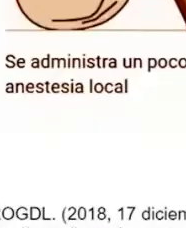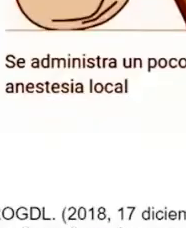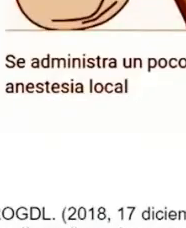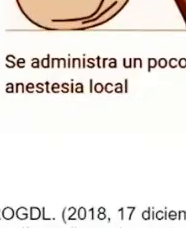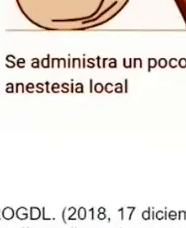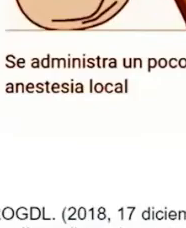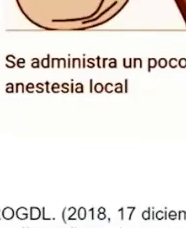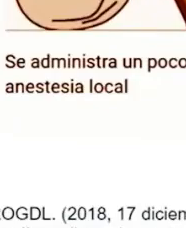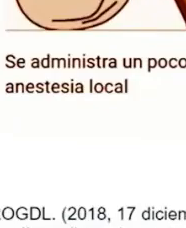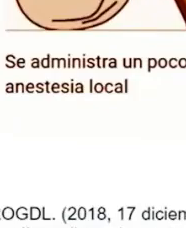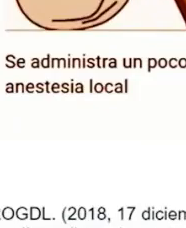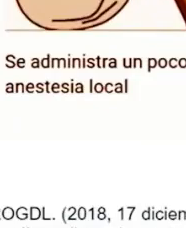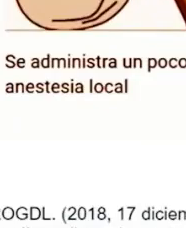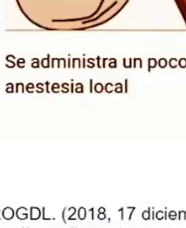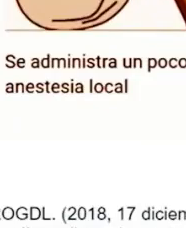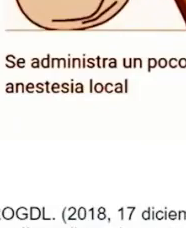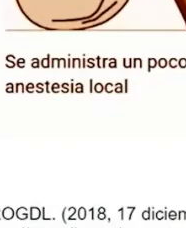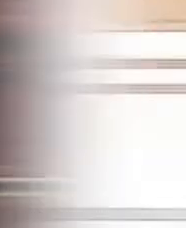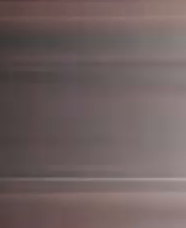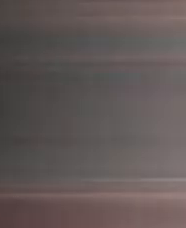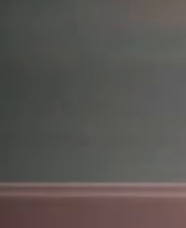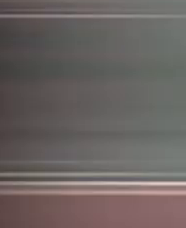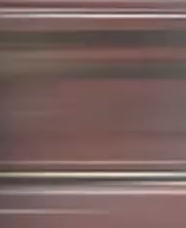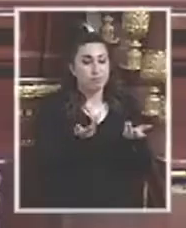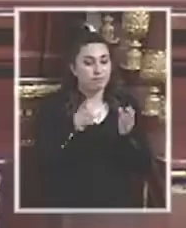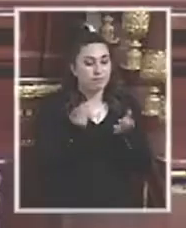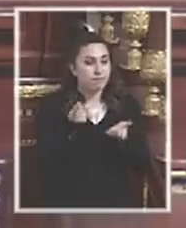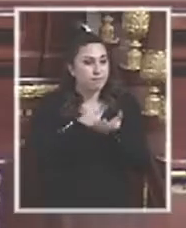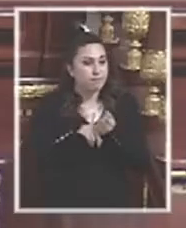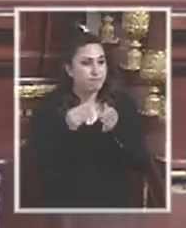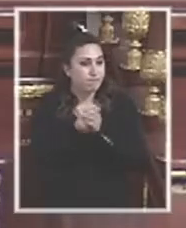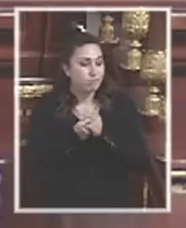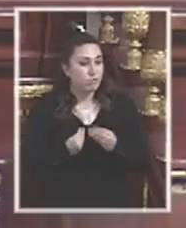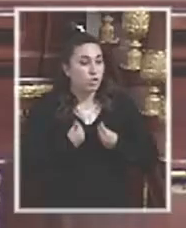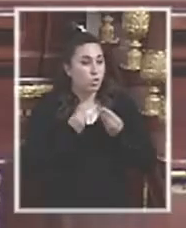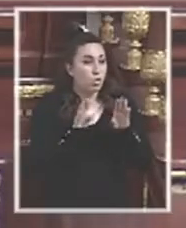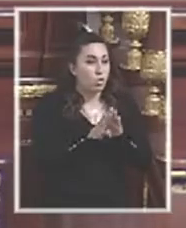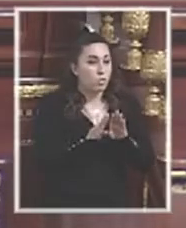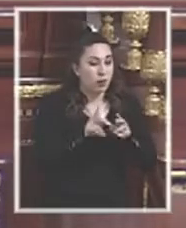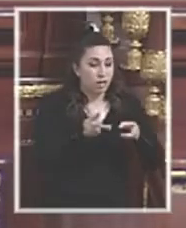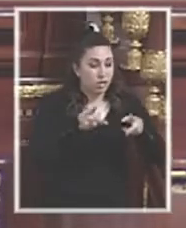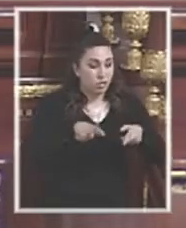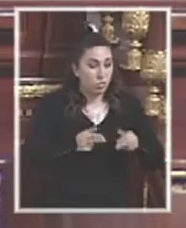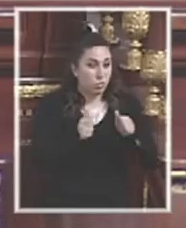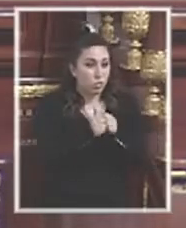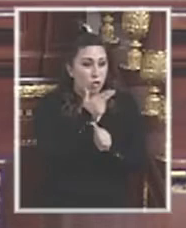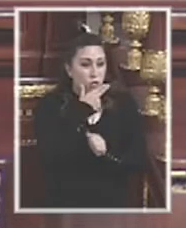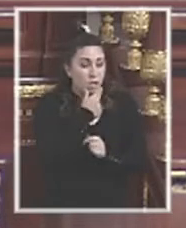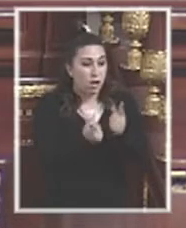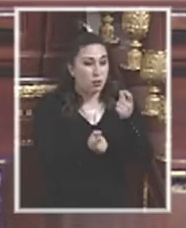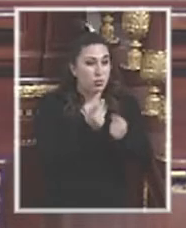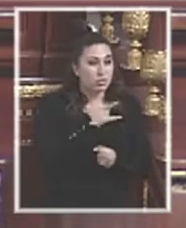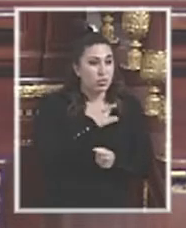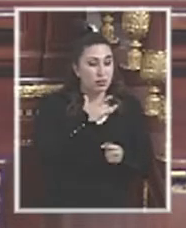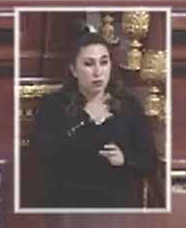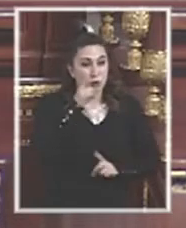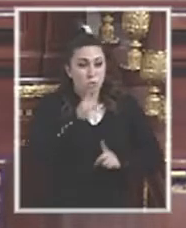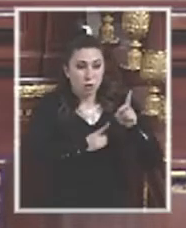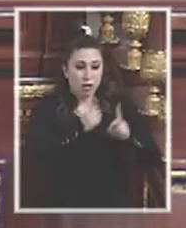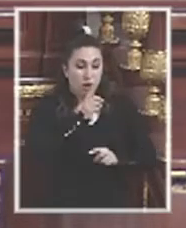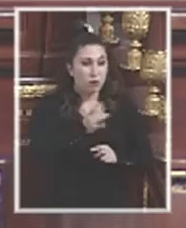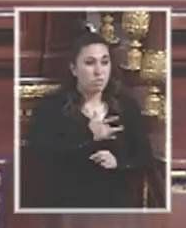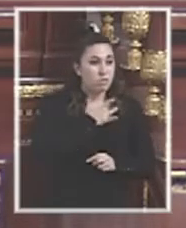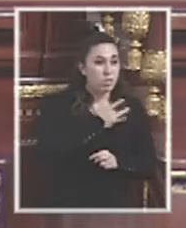bisturí como medida a favor de la igualdad. La vasectomía sigue enfrentando temores y prejuicios de